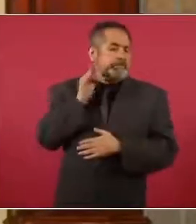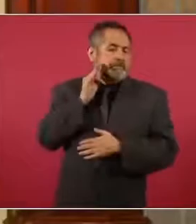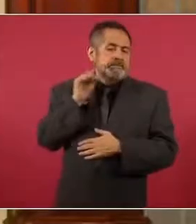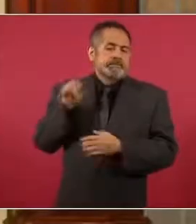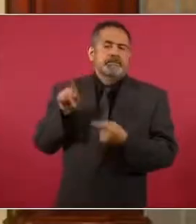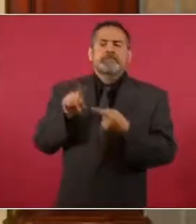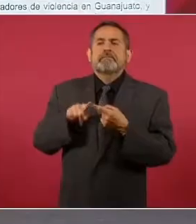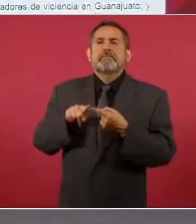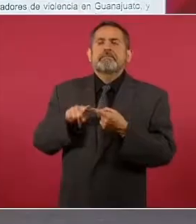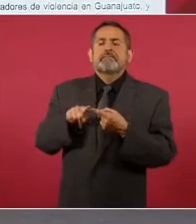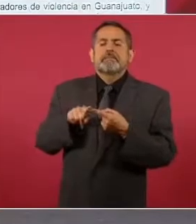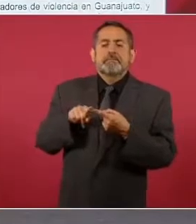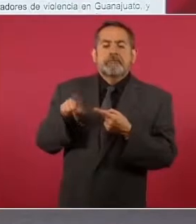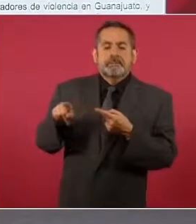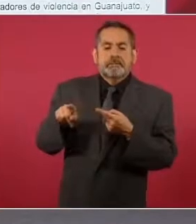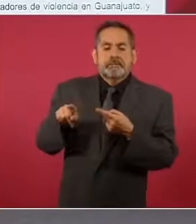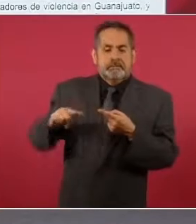de